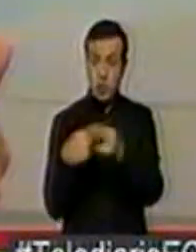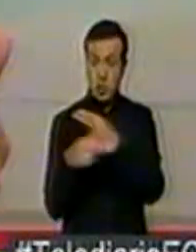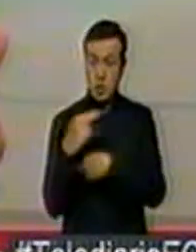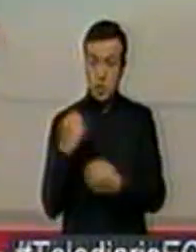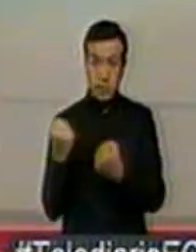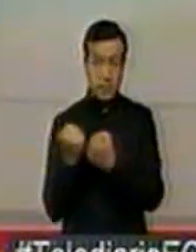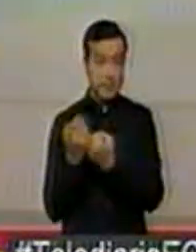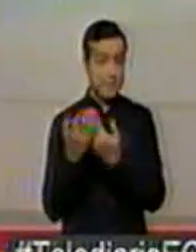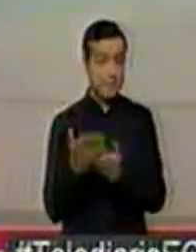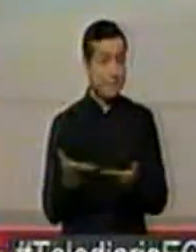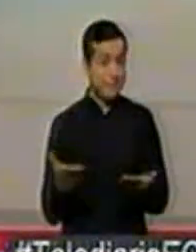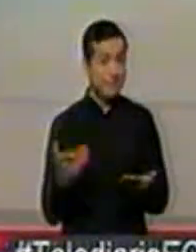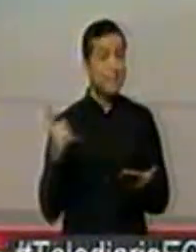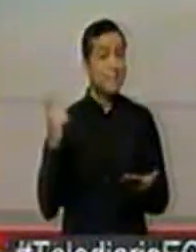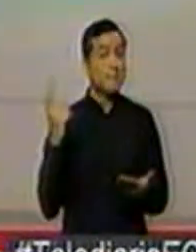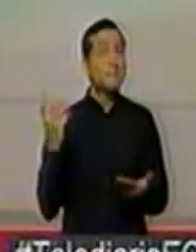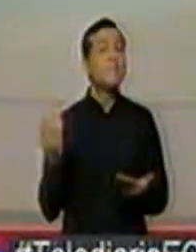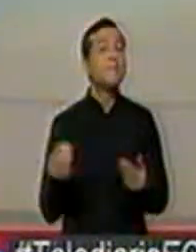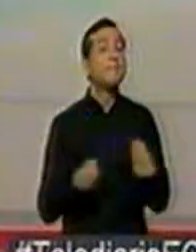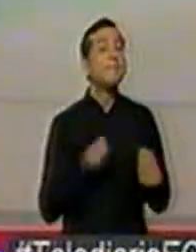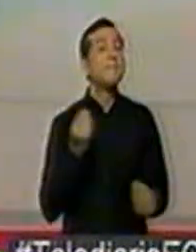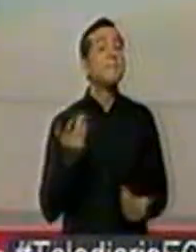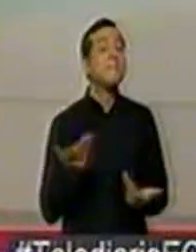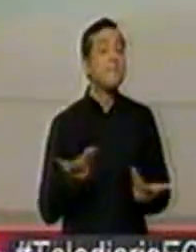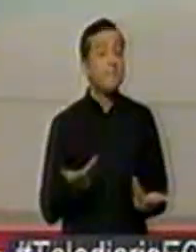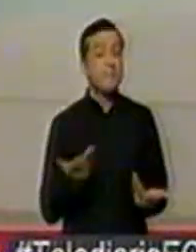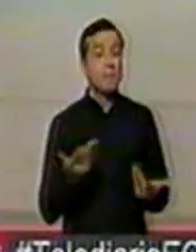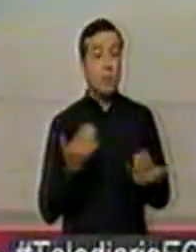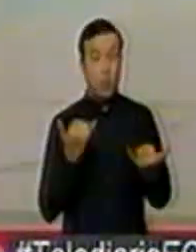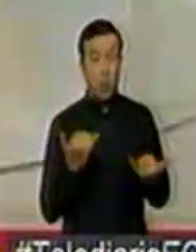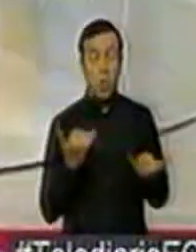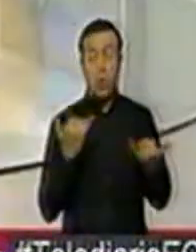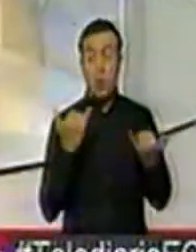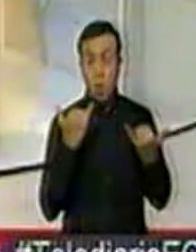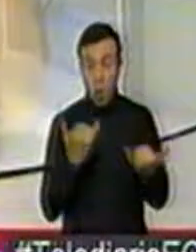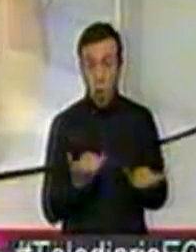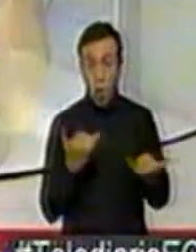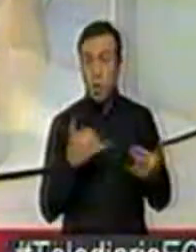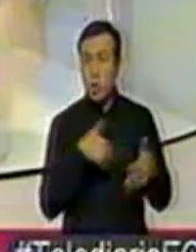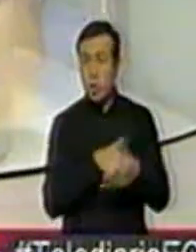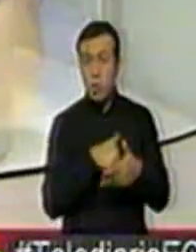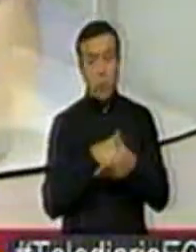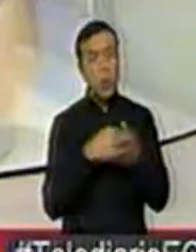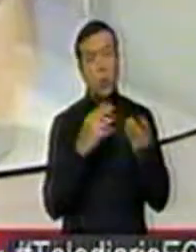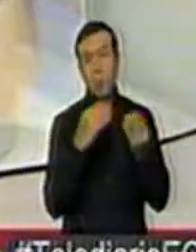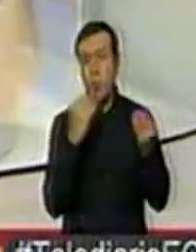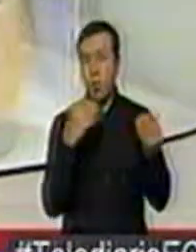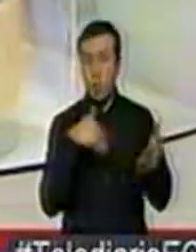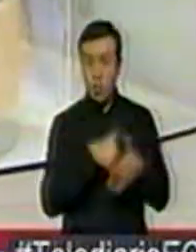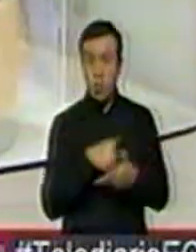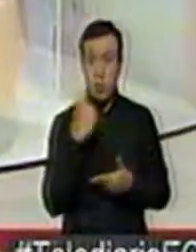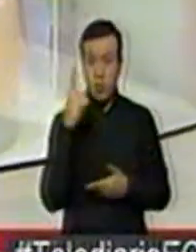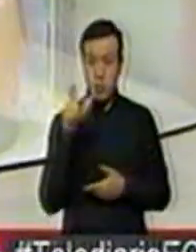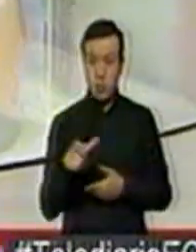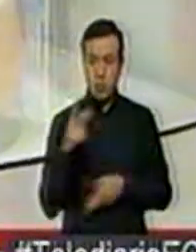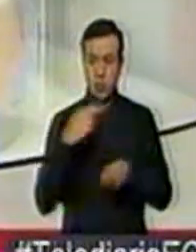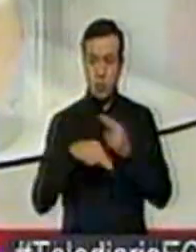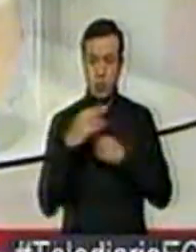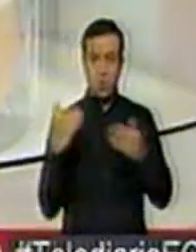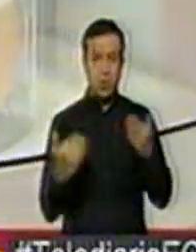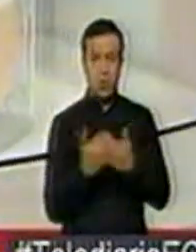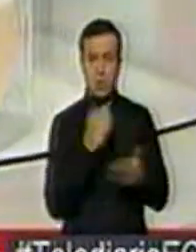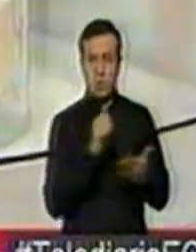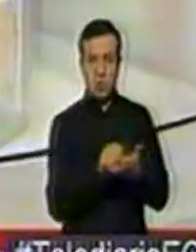pero lo que necesitamos es quitar esta camisa de fuerza que hay en el ecuador hoy un emprendedor hoy un nuevo proyecto